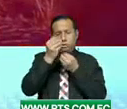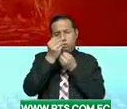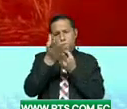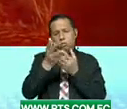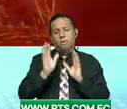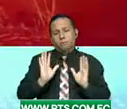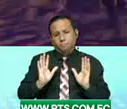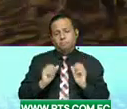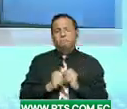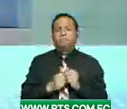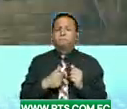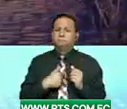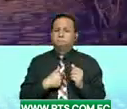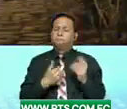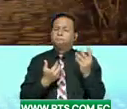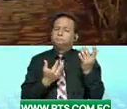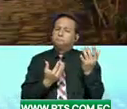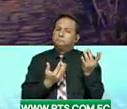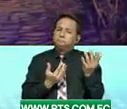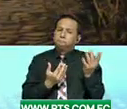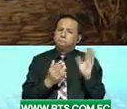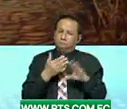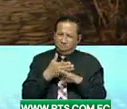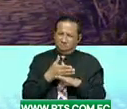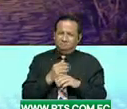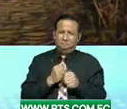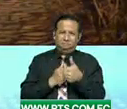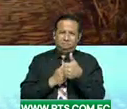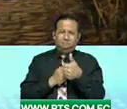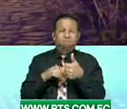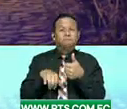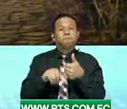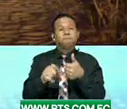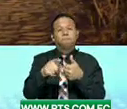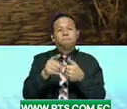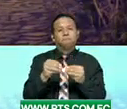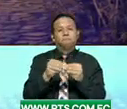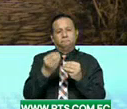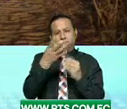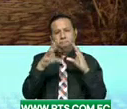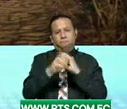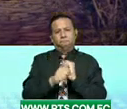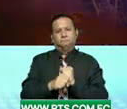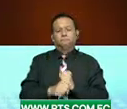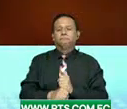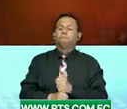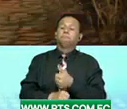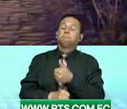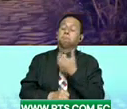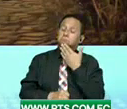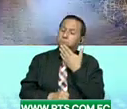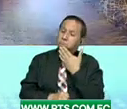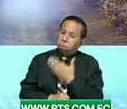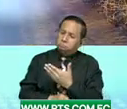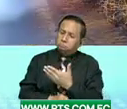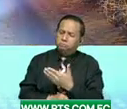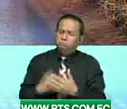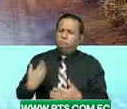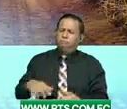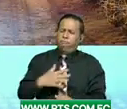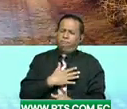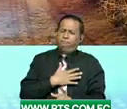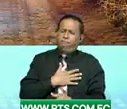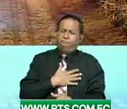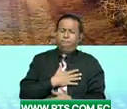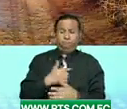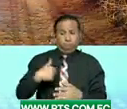sucedido, estaremos también informándoles oportunamente. Adelante, Adriana. Buenas noches. Así es. Gracias, Charlie. Es una pena y estaremos